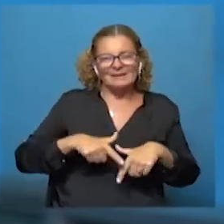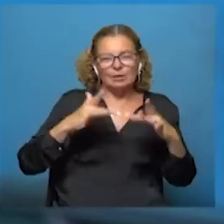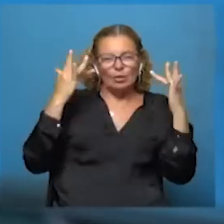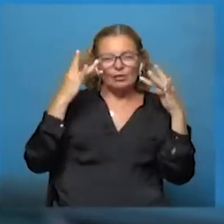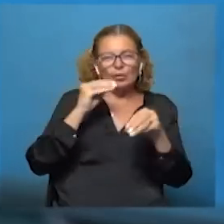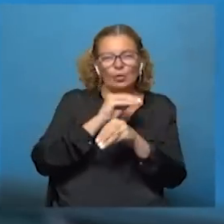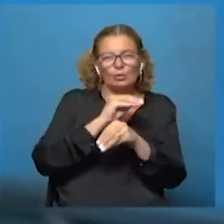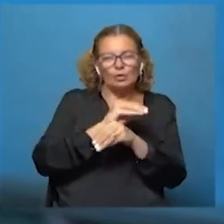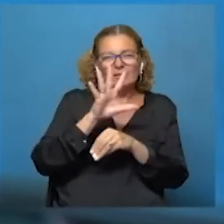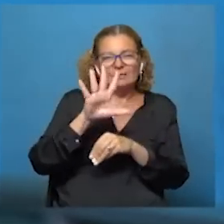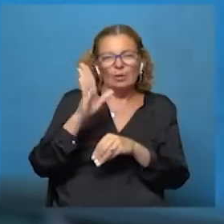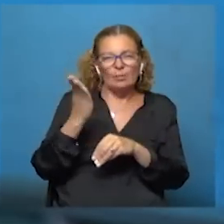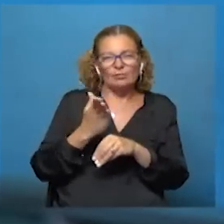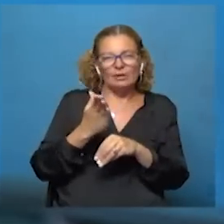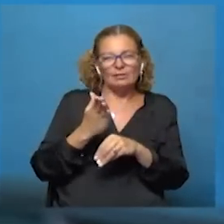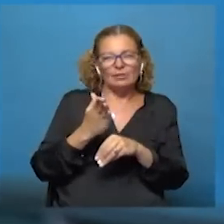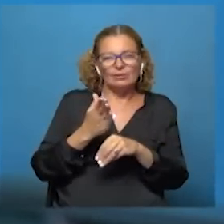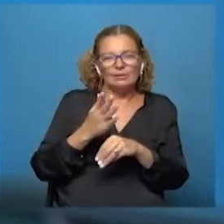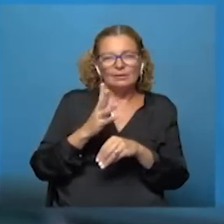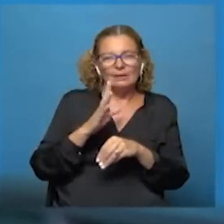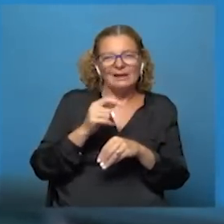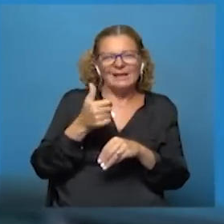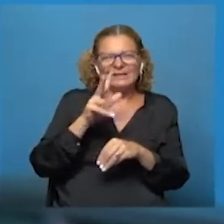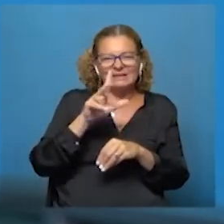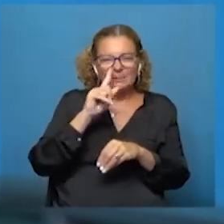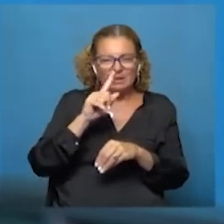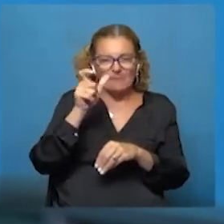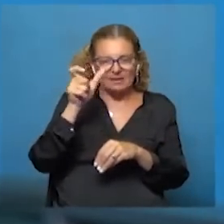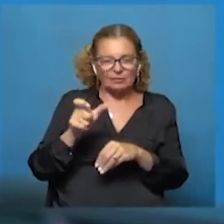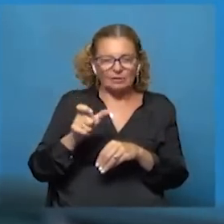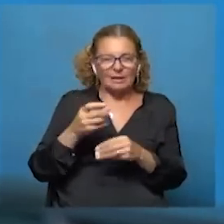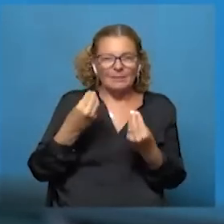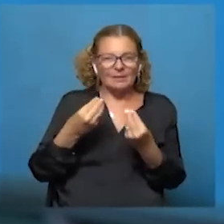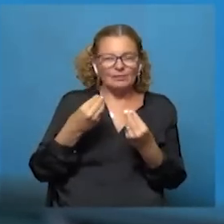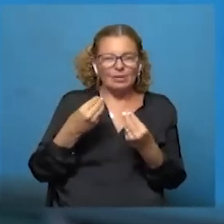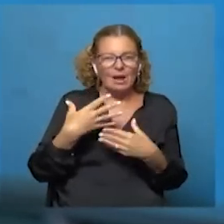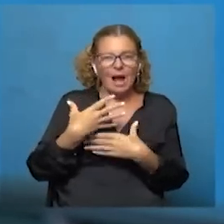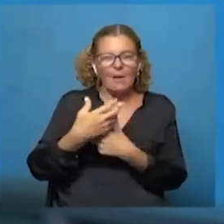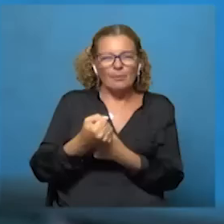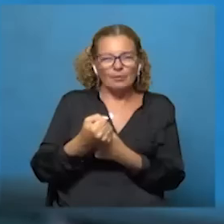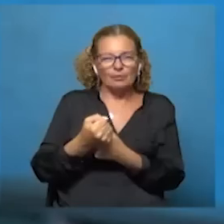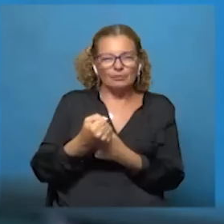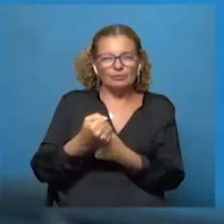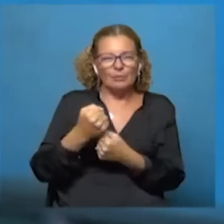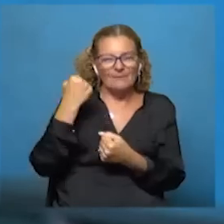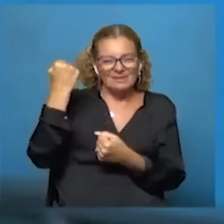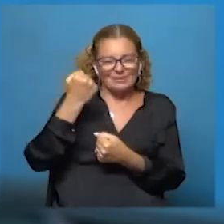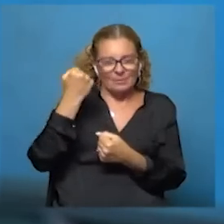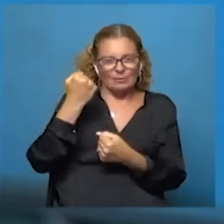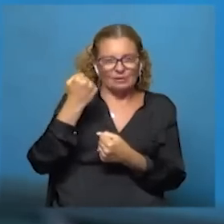y hubo un 5% de reincidencia y pasaron cerca de 3.000 personas Qué pasó apoyos Morales millonarios